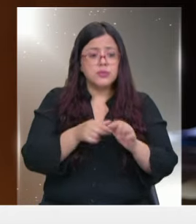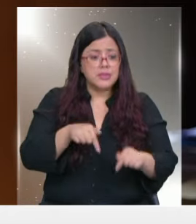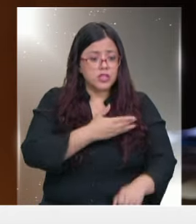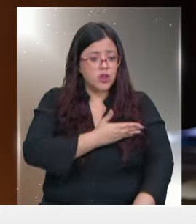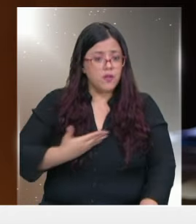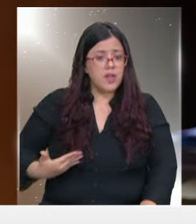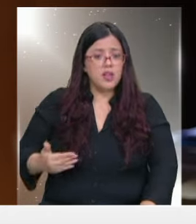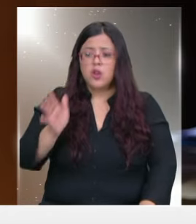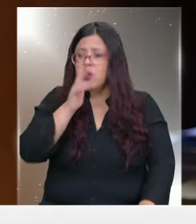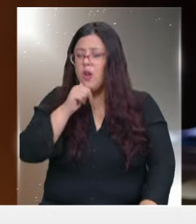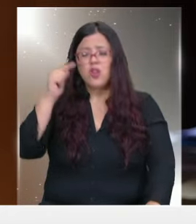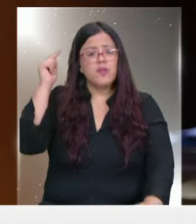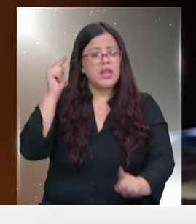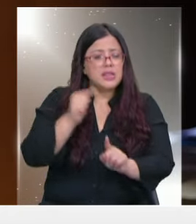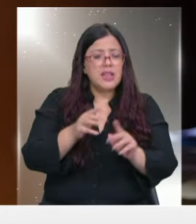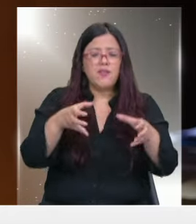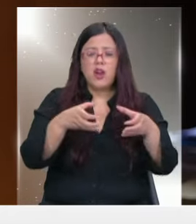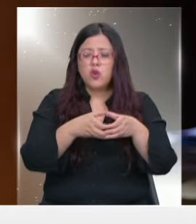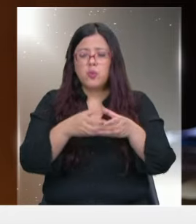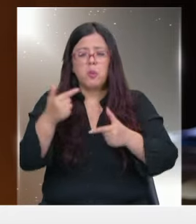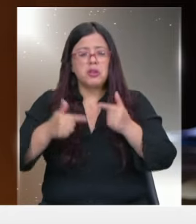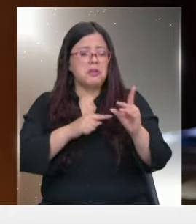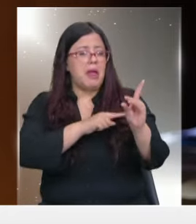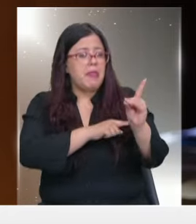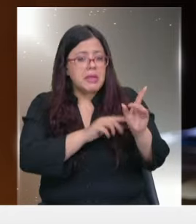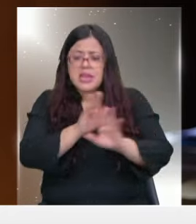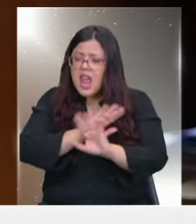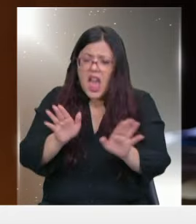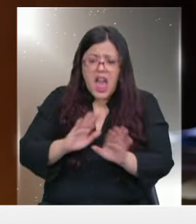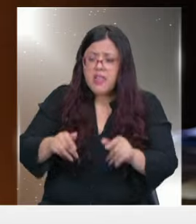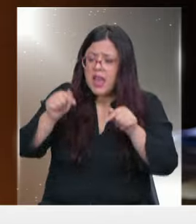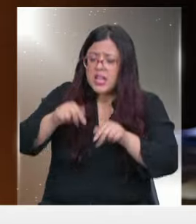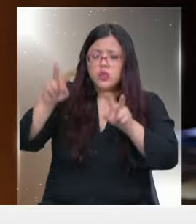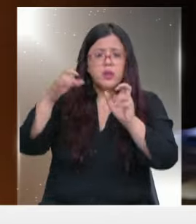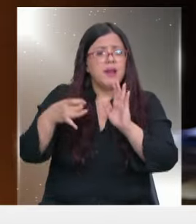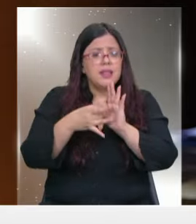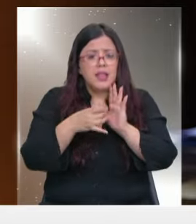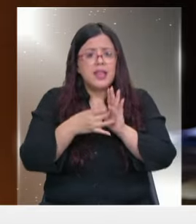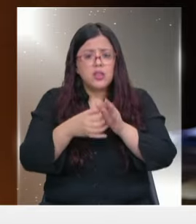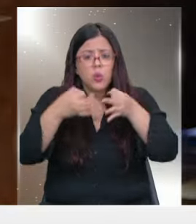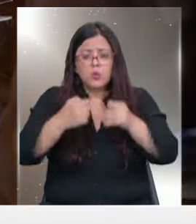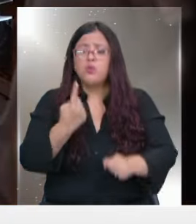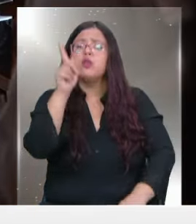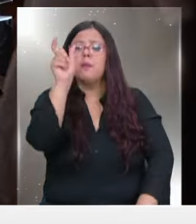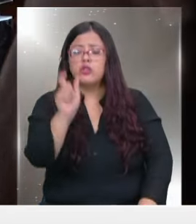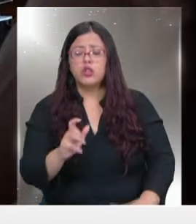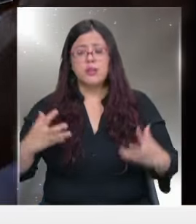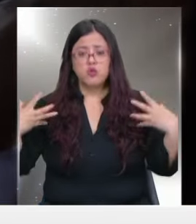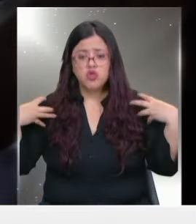ningún propósito, que ni la derecha, ni nada, nada, nada. Estos son hechos delictuales cometidos por una persona.